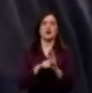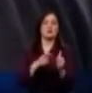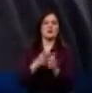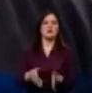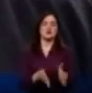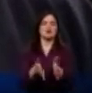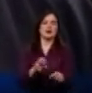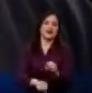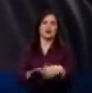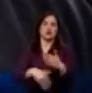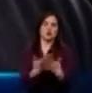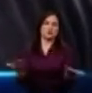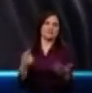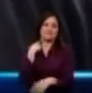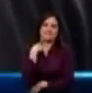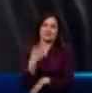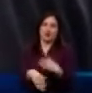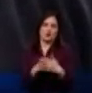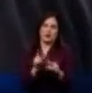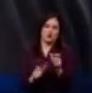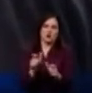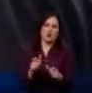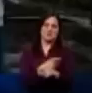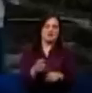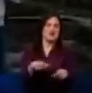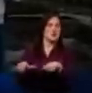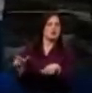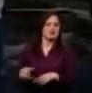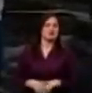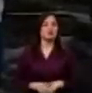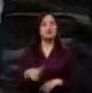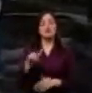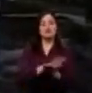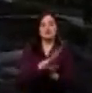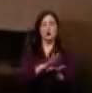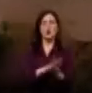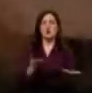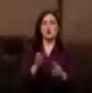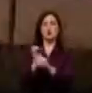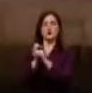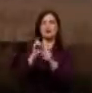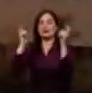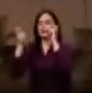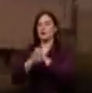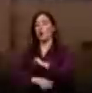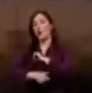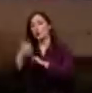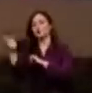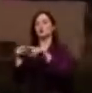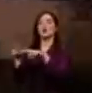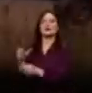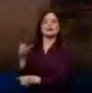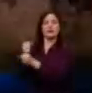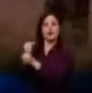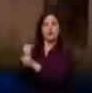principal, afecta Playón, de Santa Bárbara, todo eso. La escuela local se vio obligada a migrar a otras instalaciones a